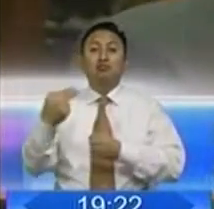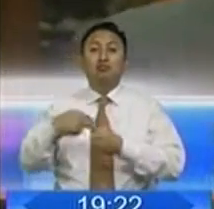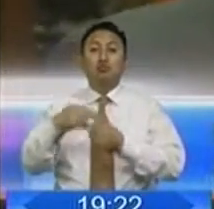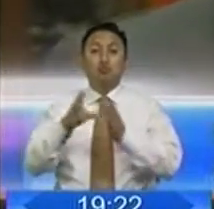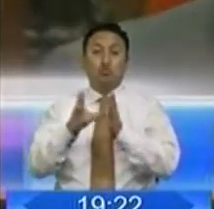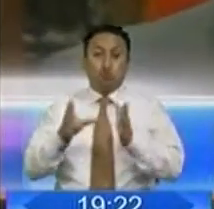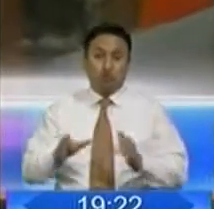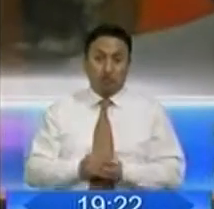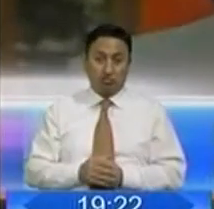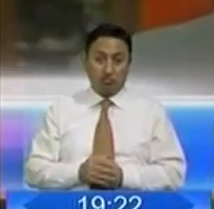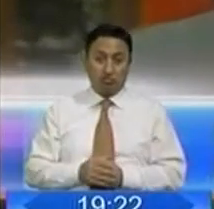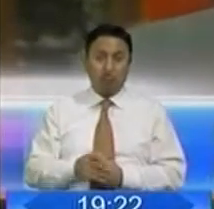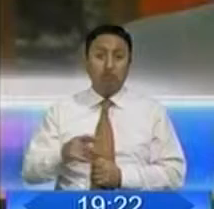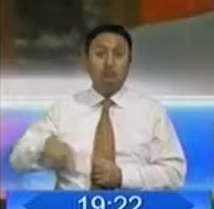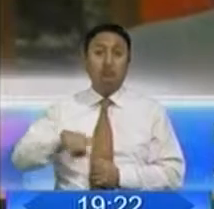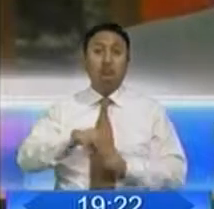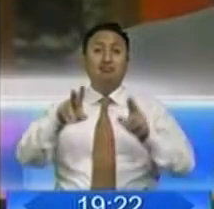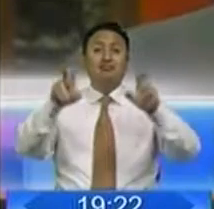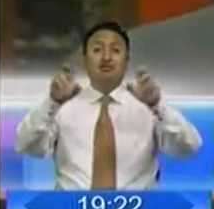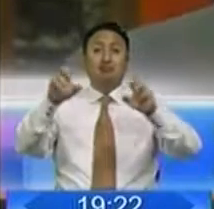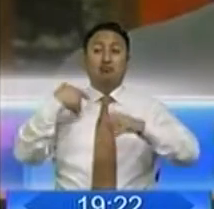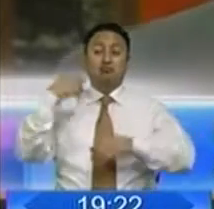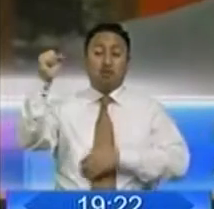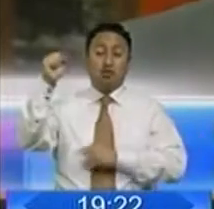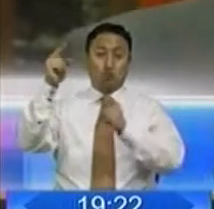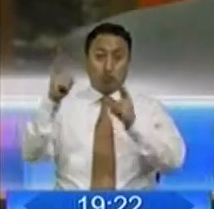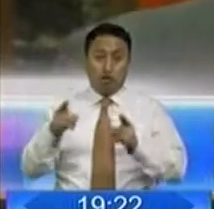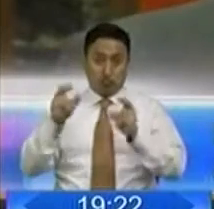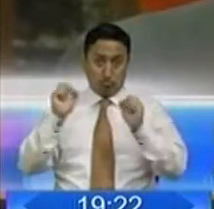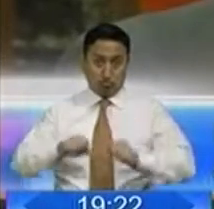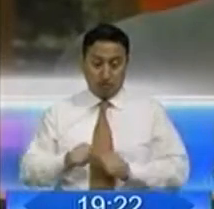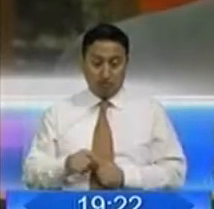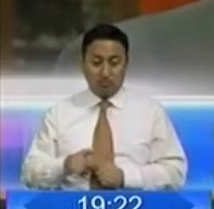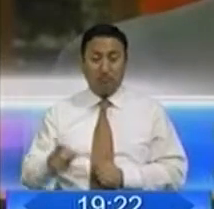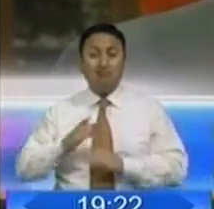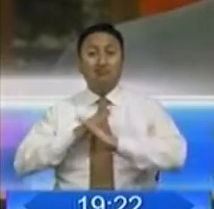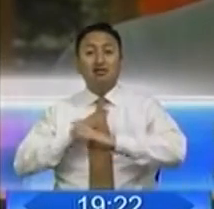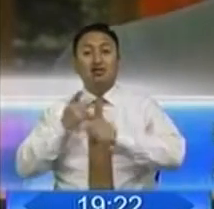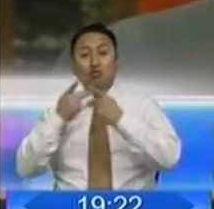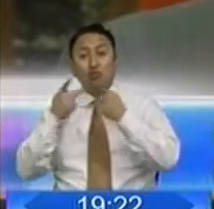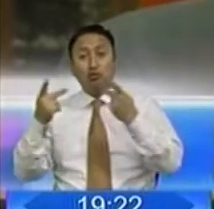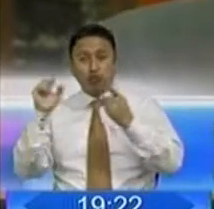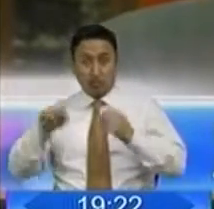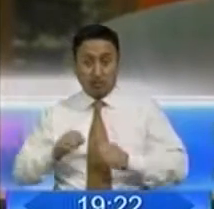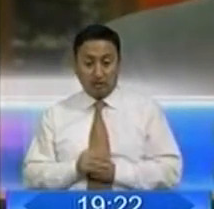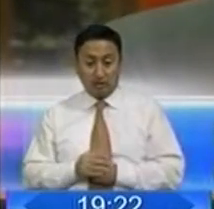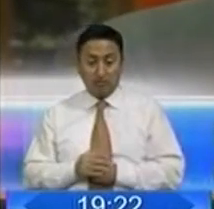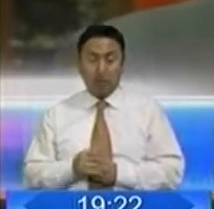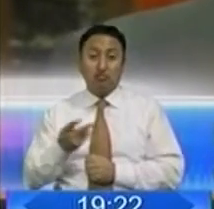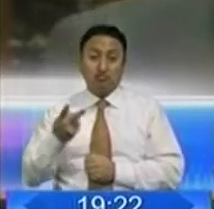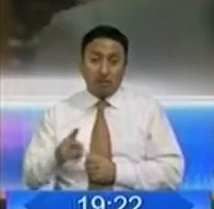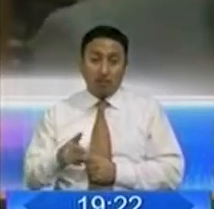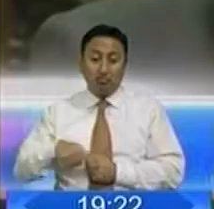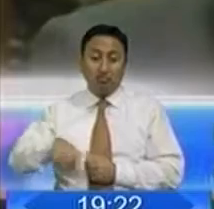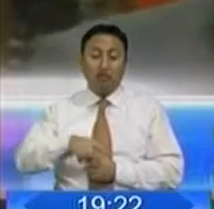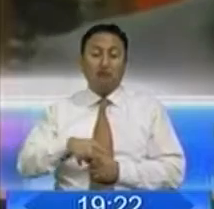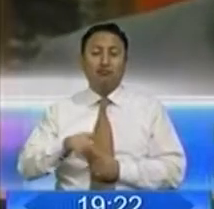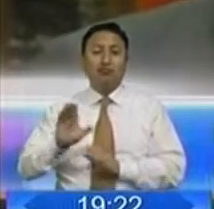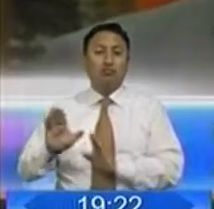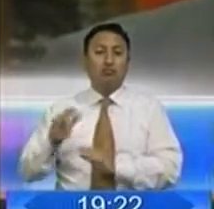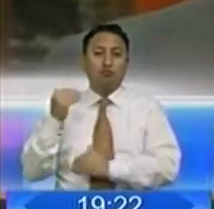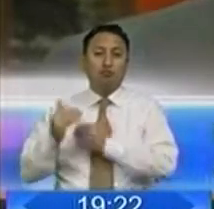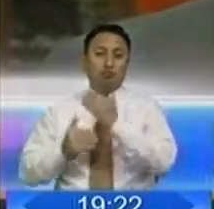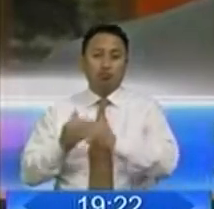ciudadana, que además se constituye en un derecho humano, lo puede hacer la Defensoría del Pueblo, y seguramente lo puede hacer bien en la medida en que